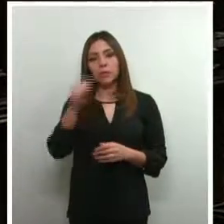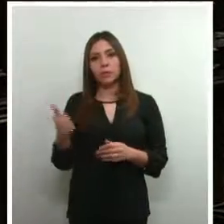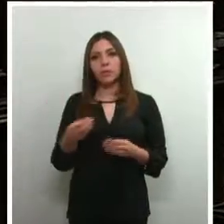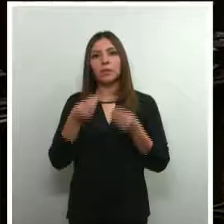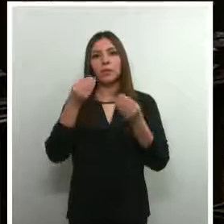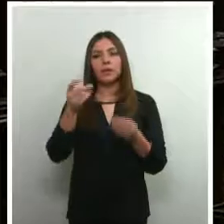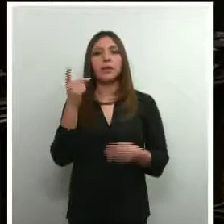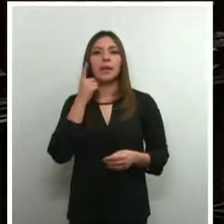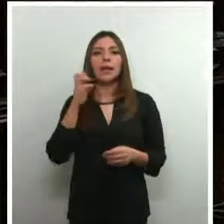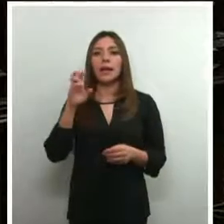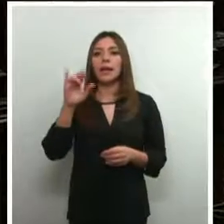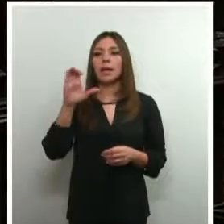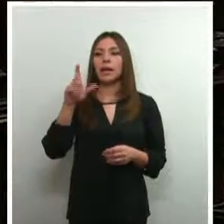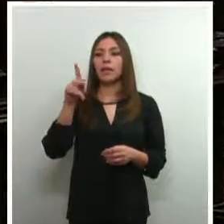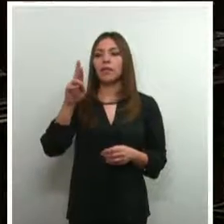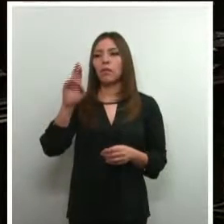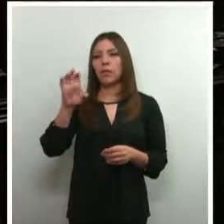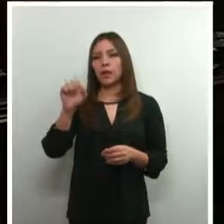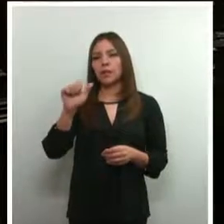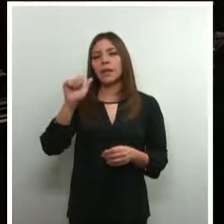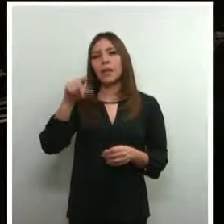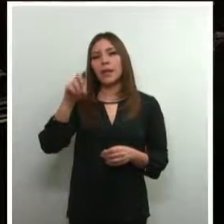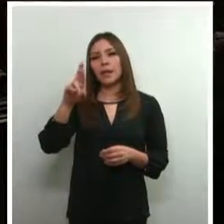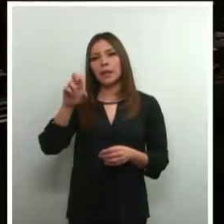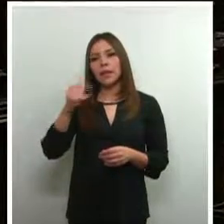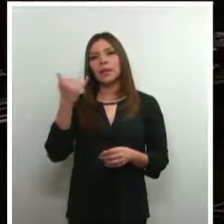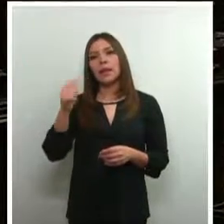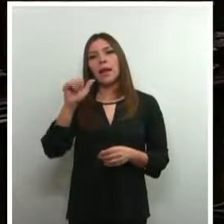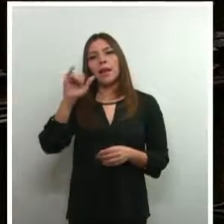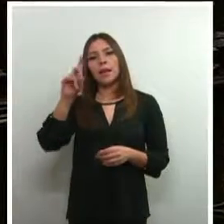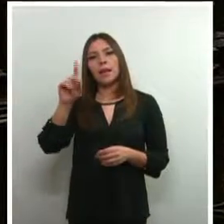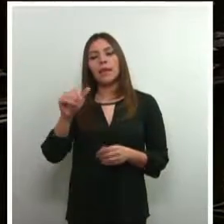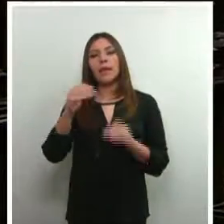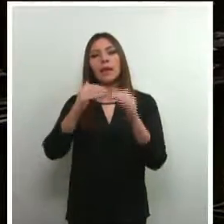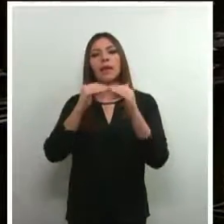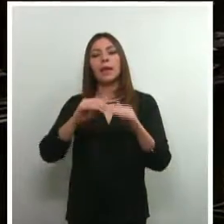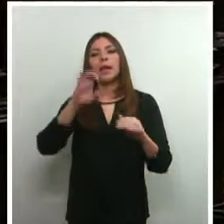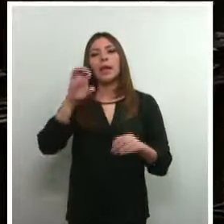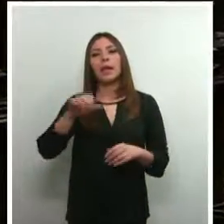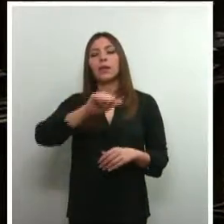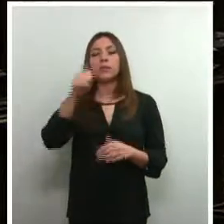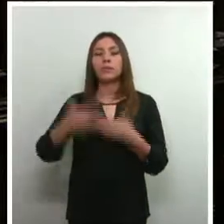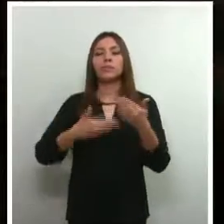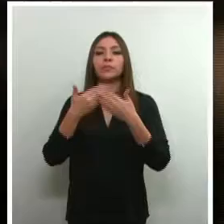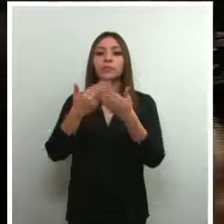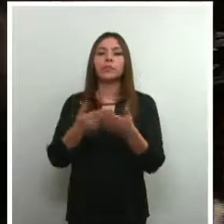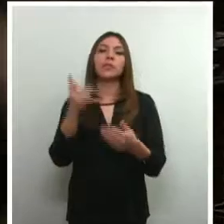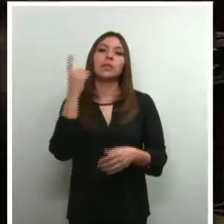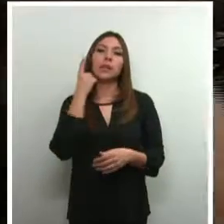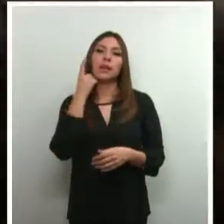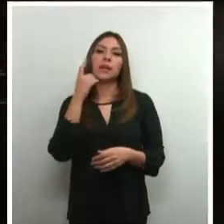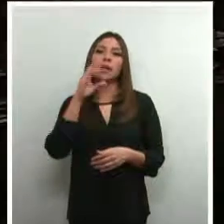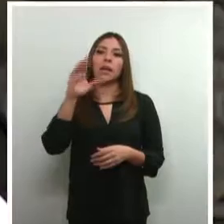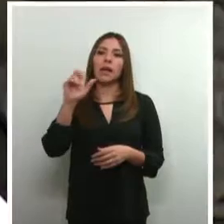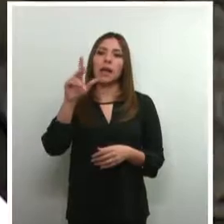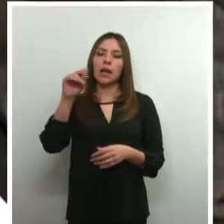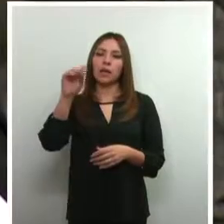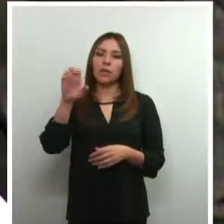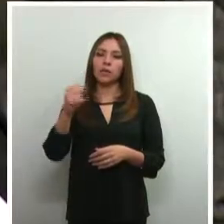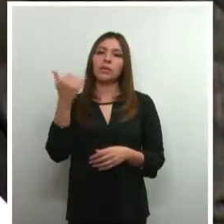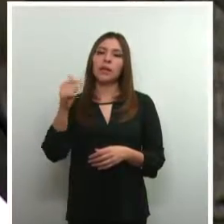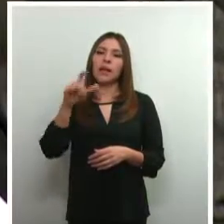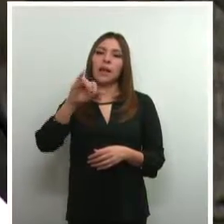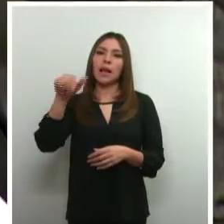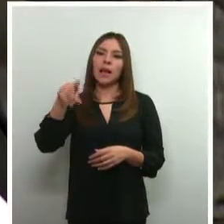diputado Eric Flores, Andrés Millán y Aida Arregui, al apartado E. Una reserva de los diputados Carlos Gelista y